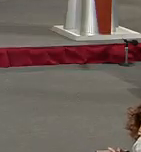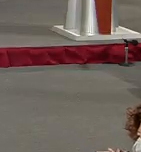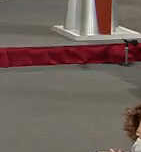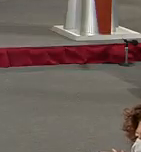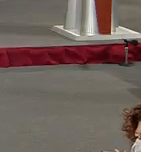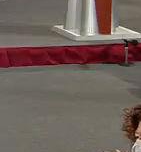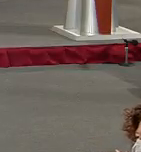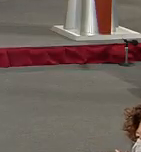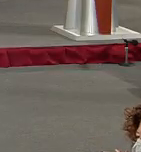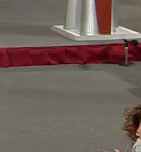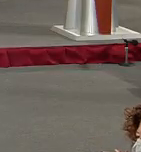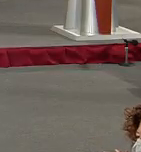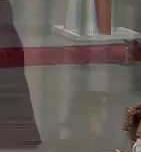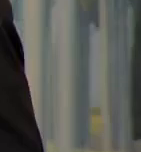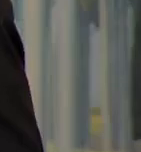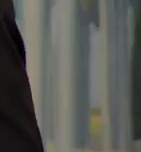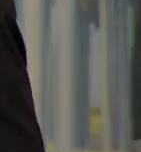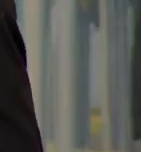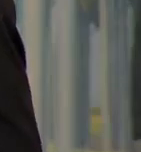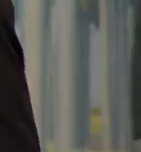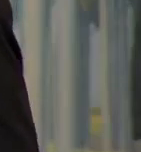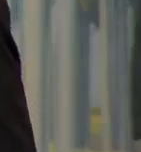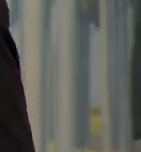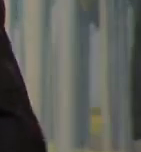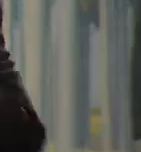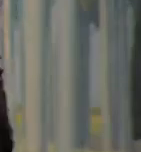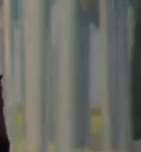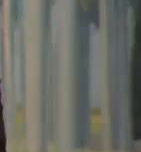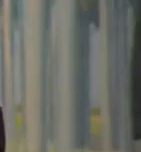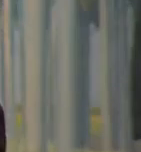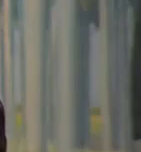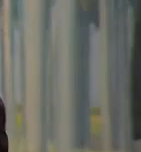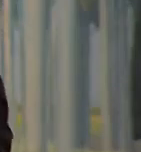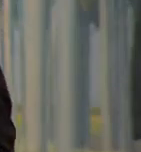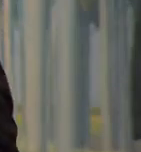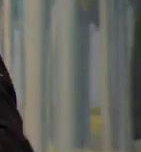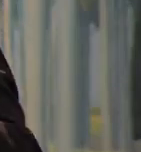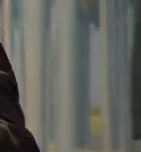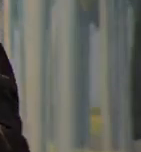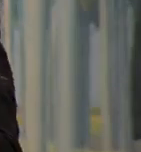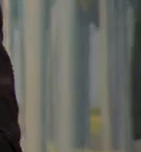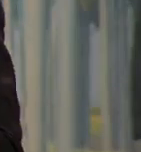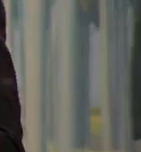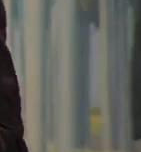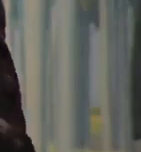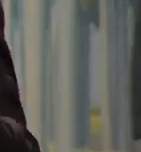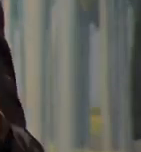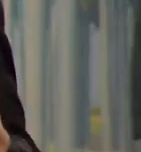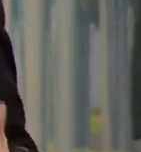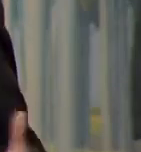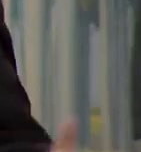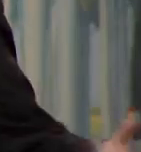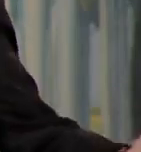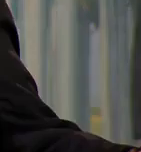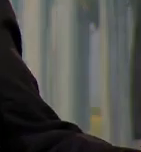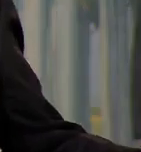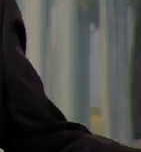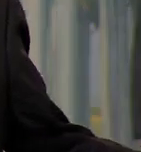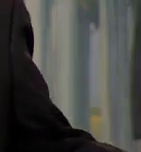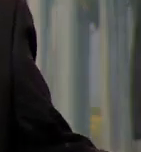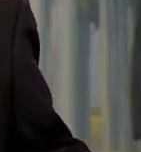Caridad, Madre de Dios, Madre de Dios, ven